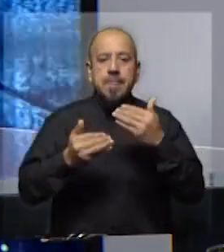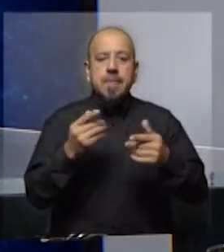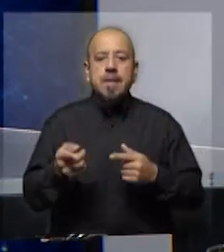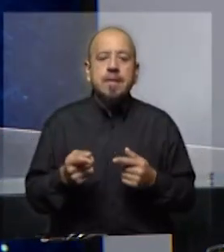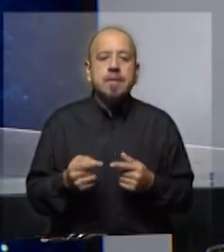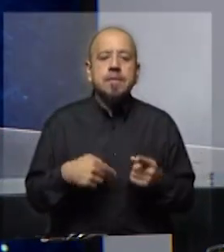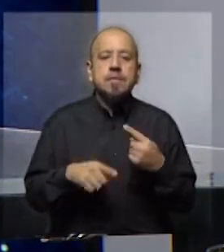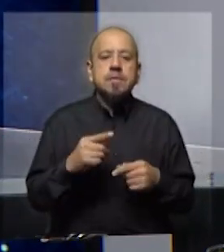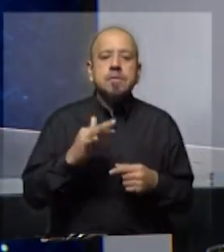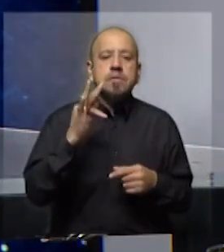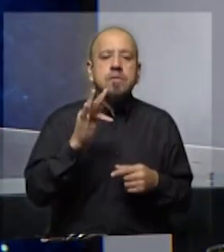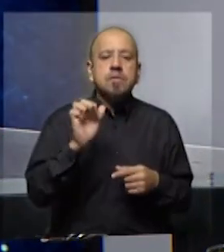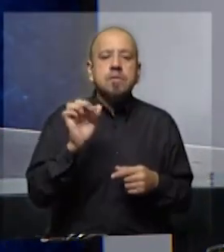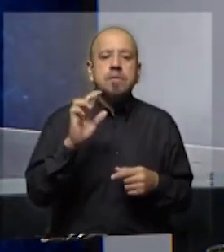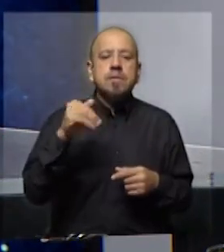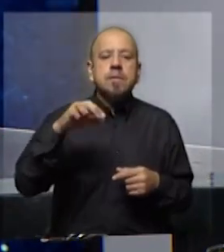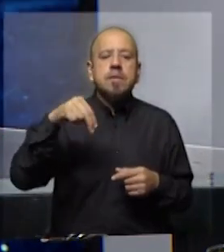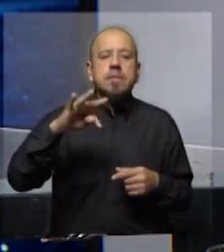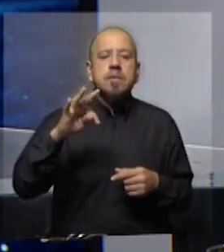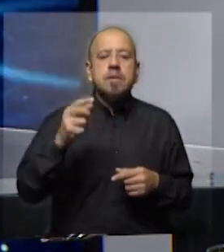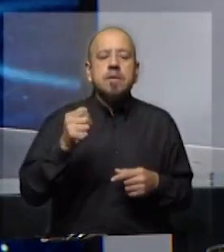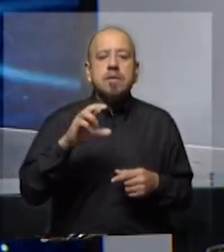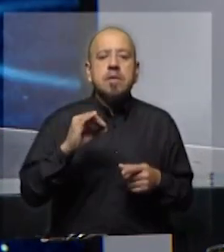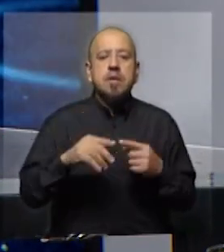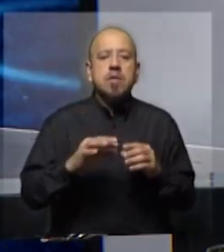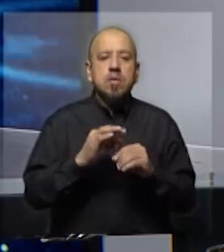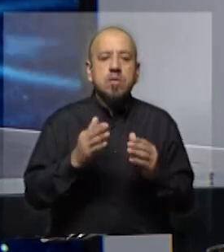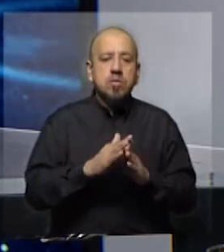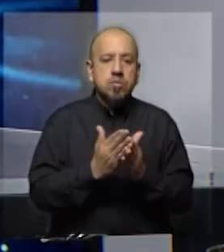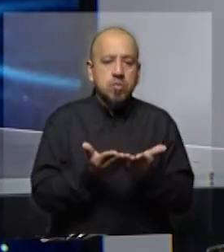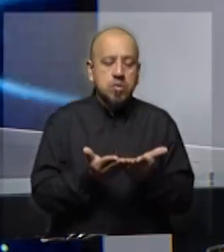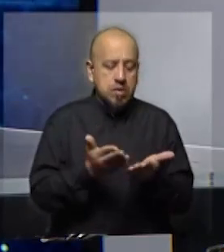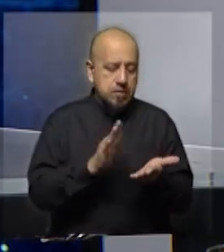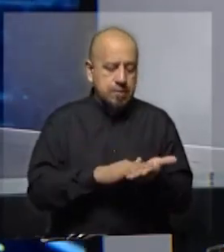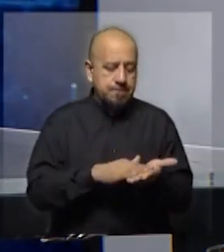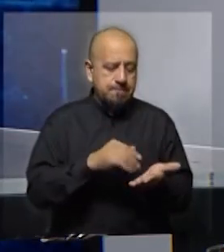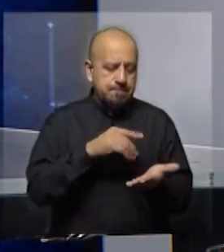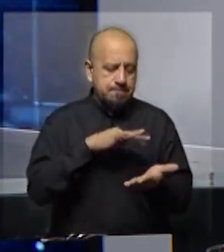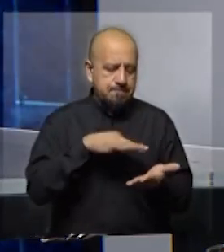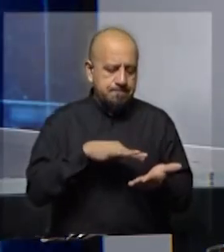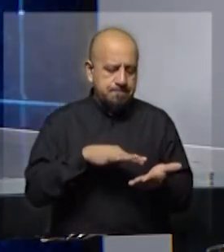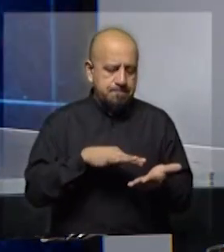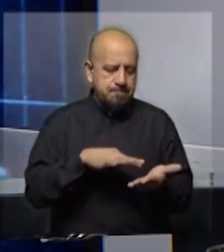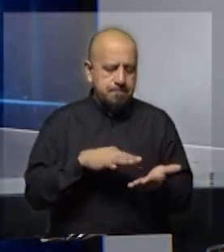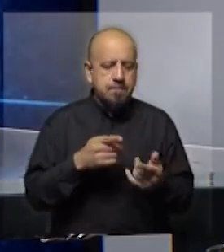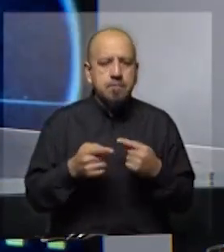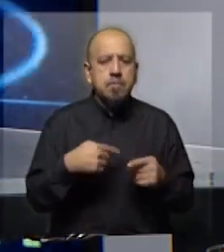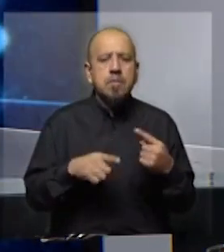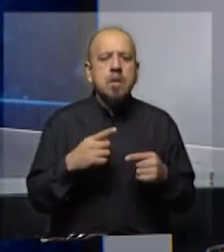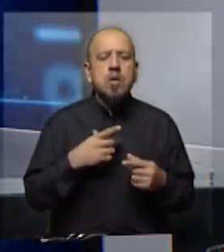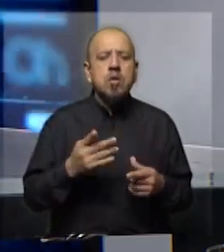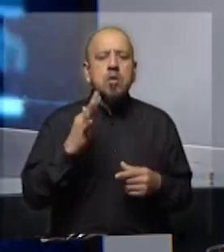un fermentario una especie de diario o él se llama una revista de los